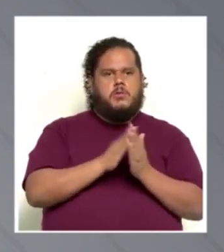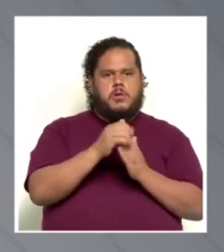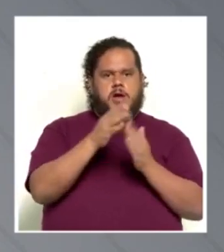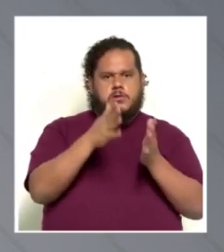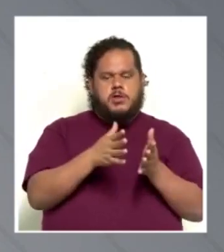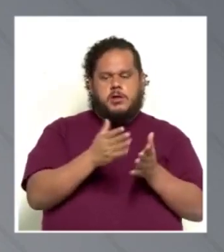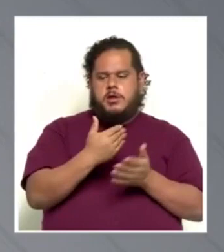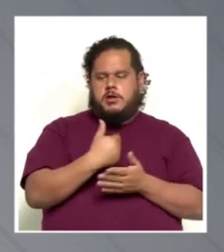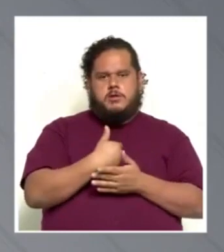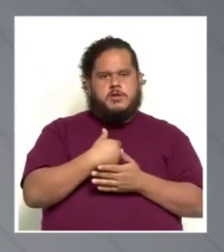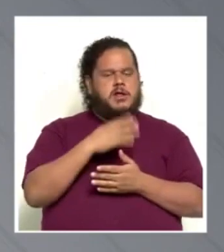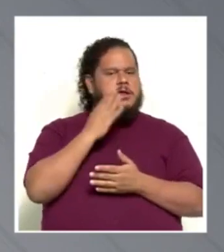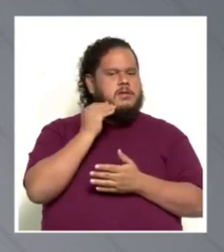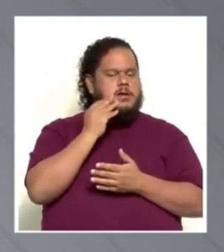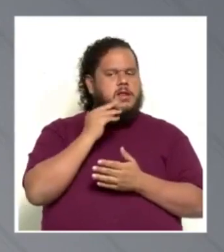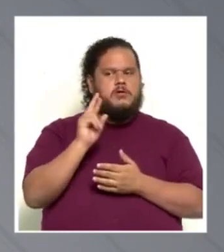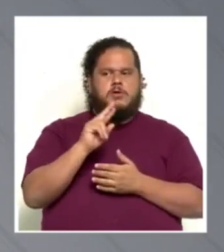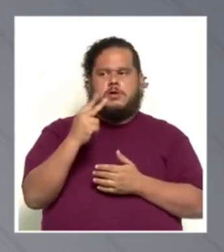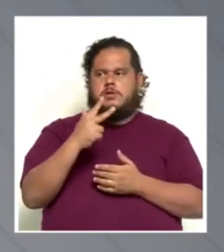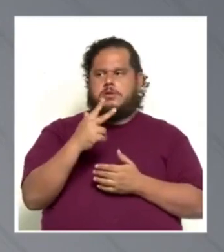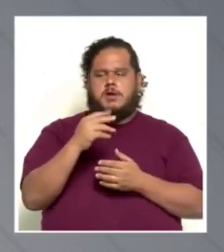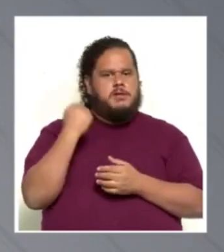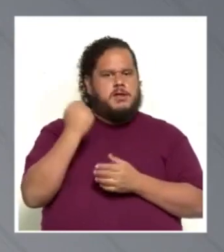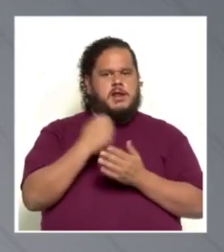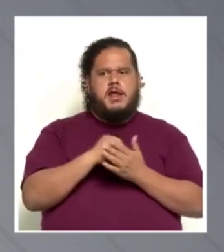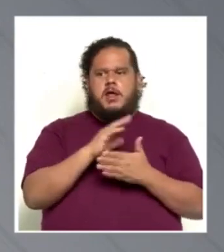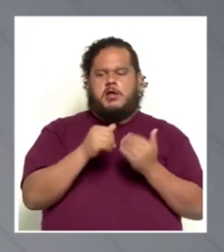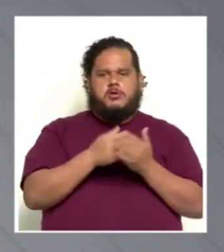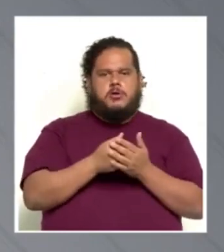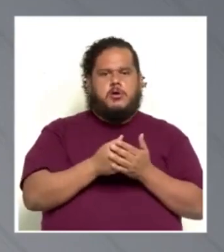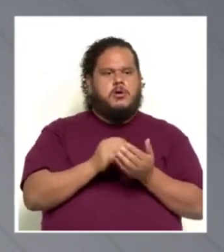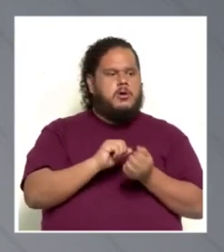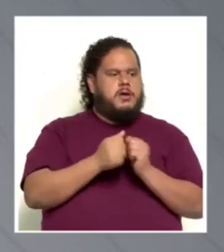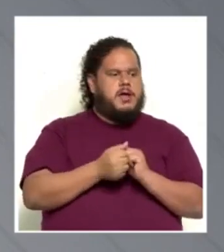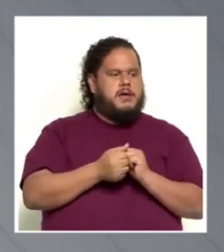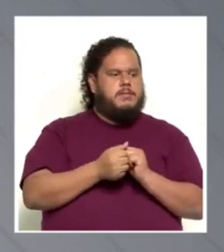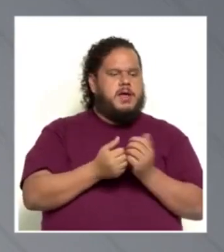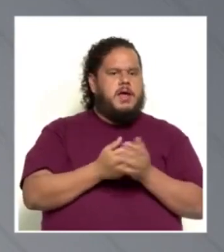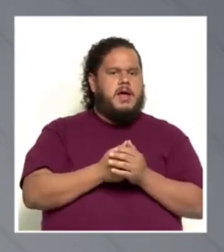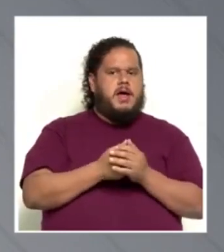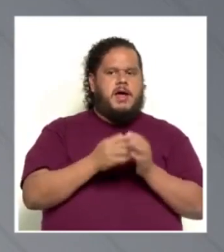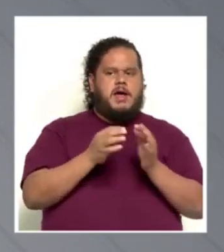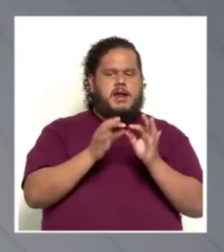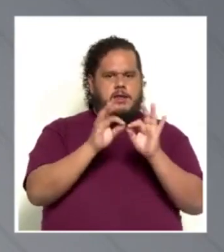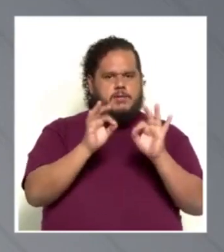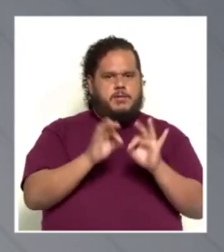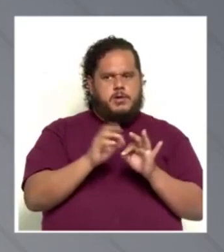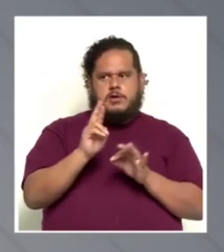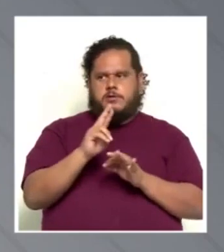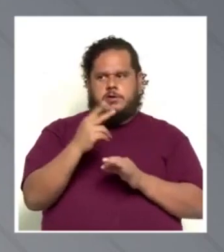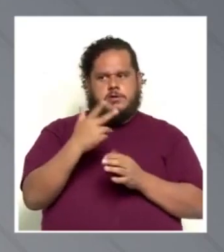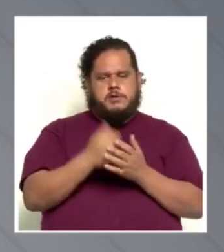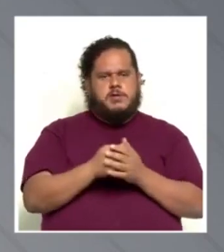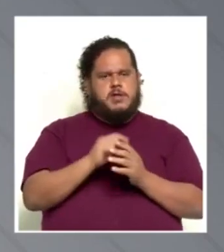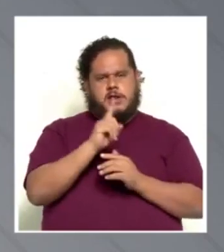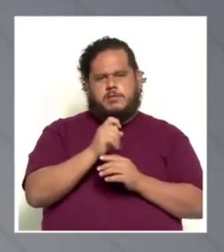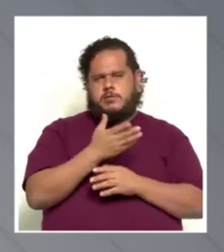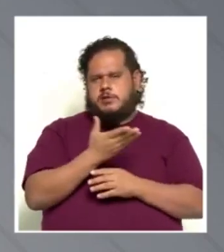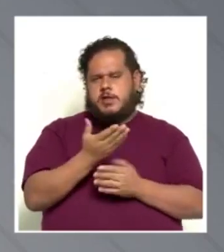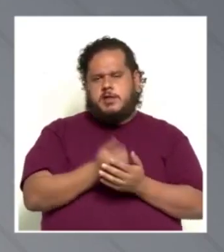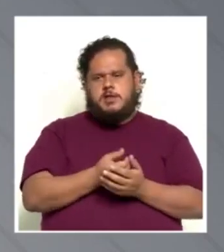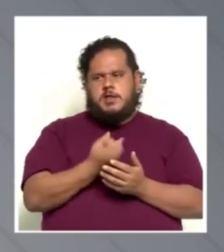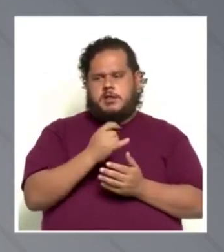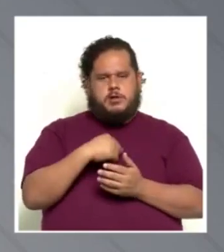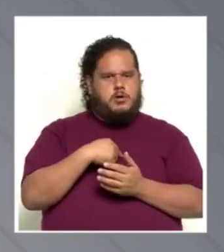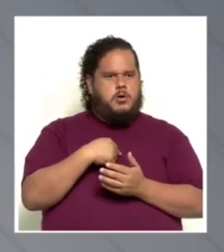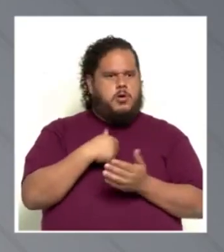experiencia, Rodrigo Chávez gana. Porque todo se polariza en torno a la figura de Rodrigo Chávez, y entonces la pregunta es si voto